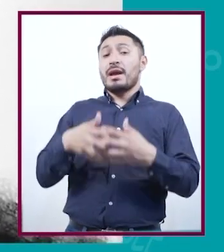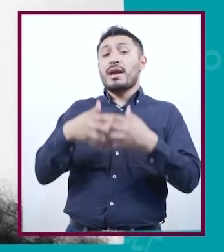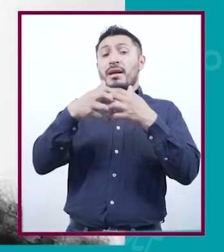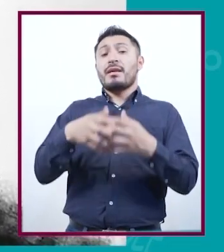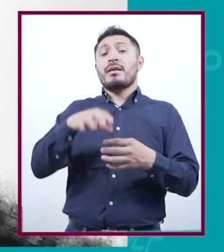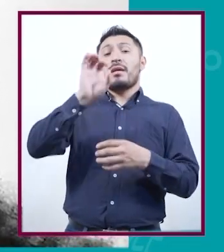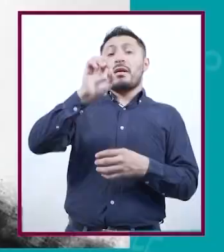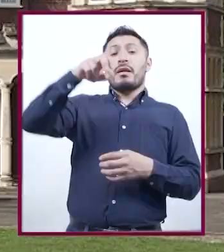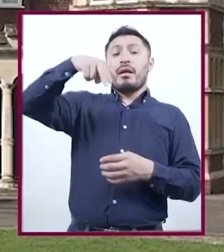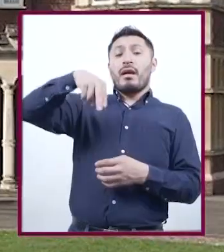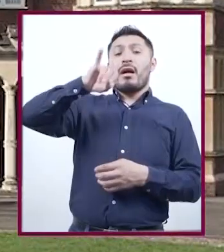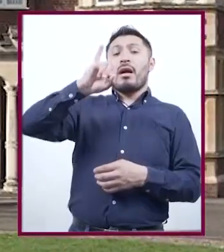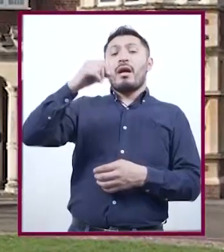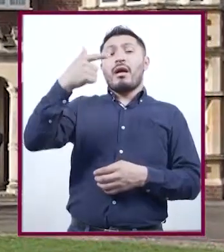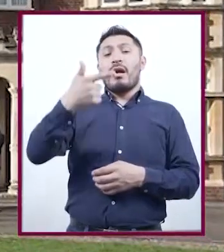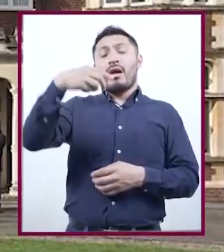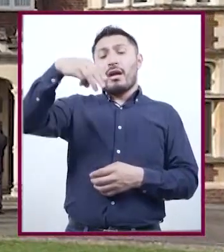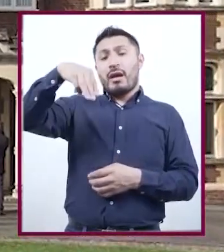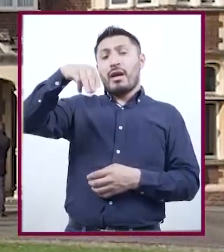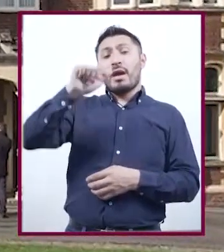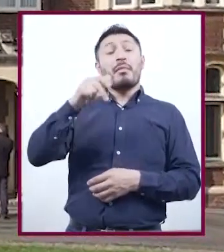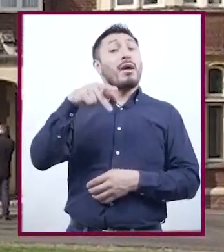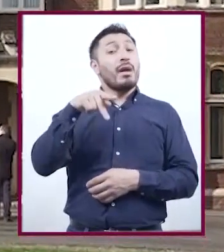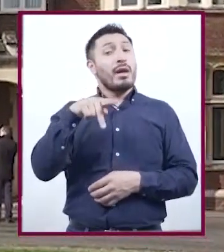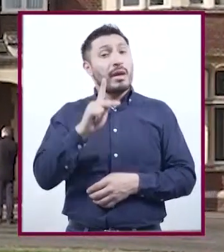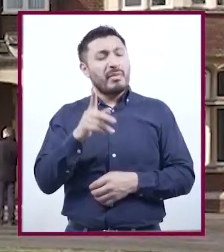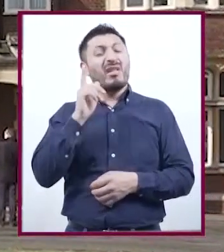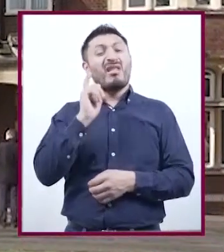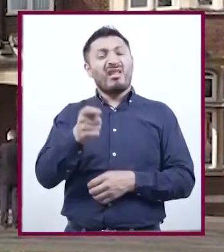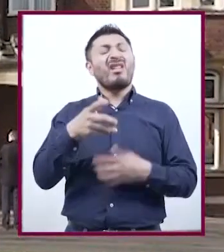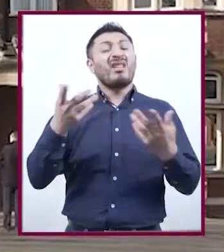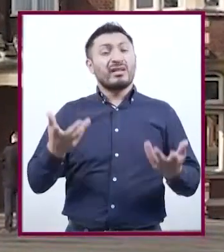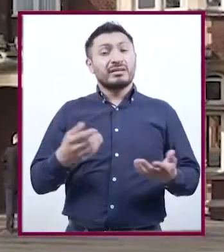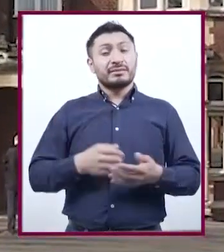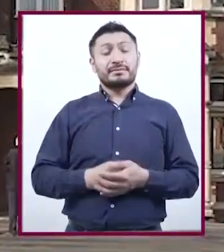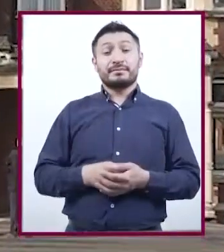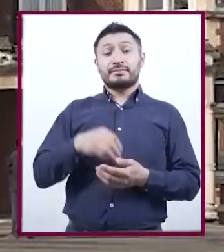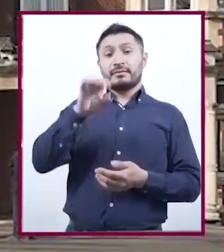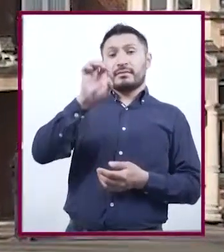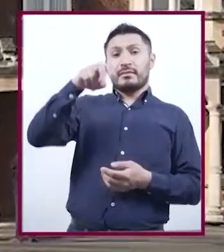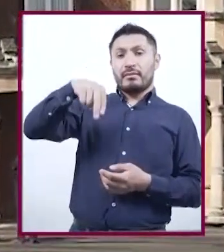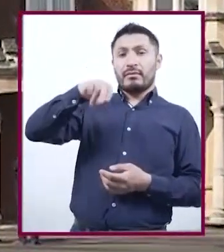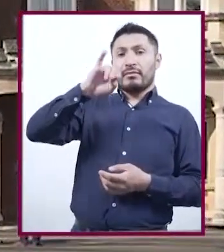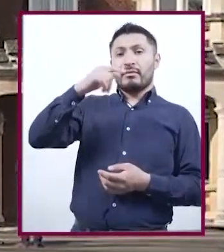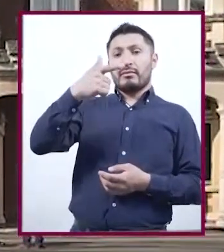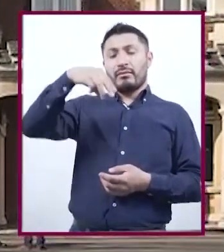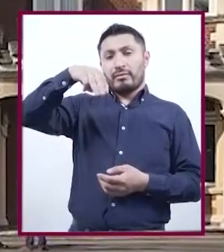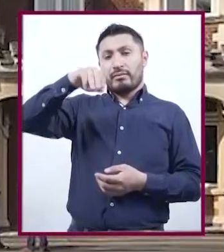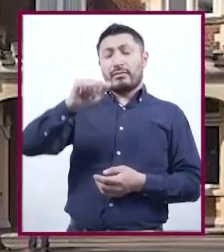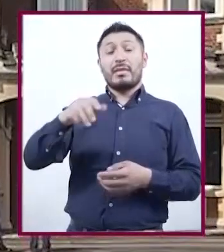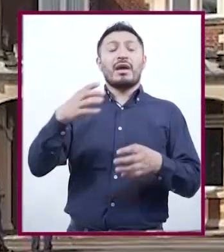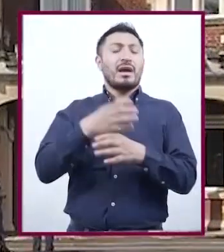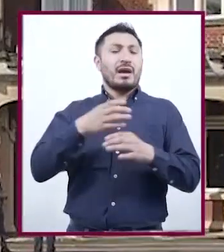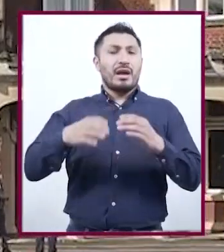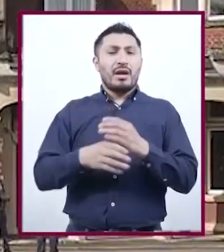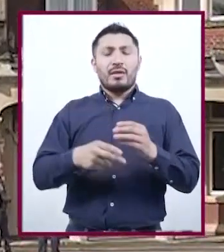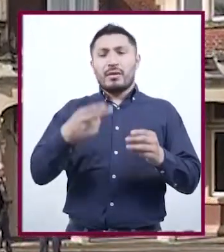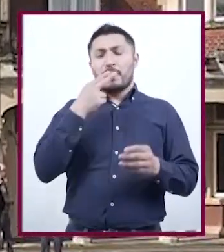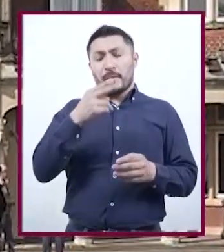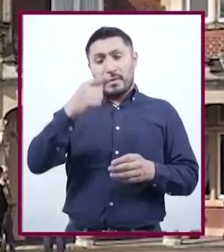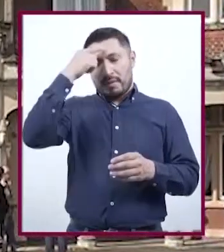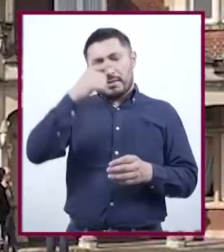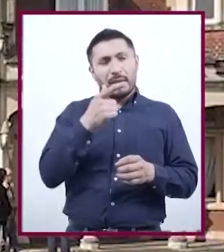en especial las de una máquina llamada Enigma. Pero, ¿qué era Enigma? Enigma era un